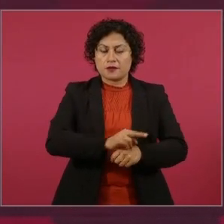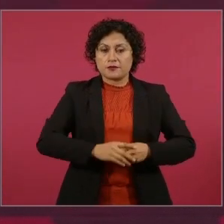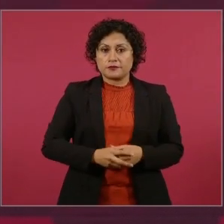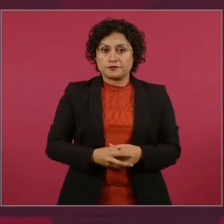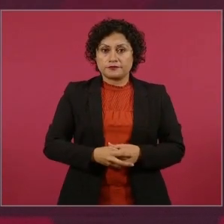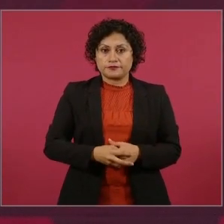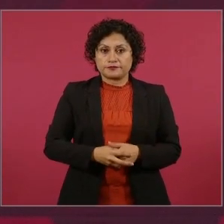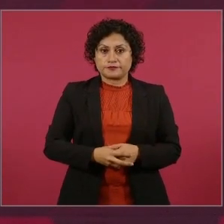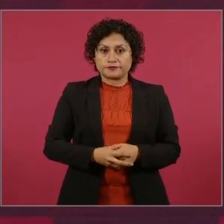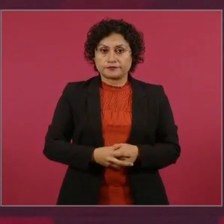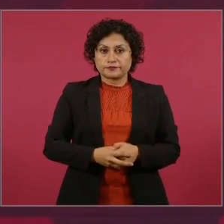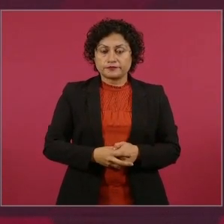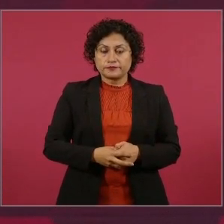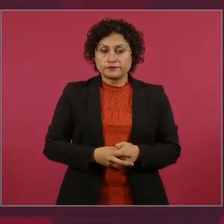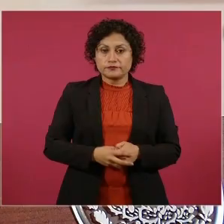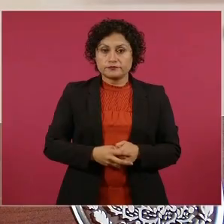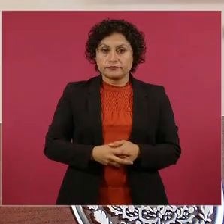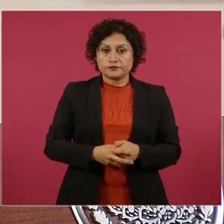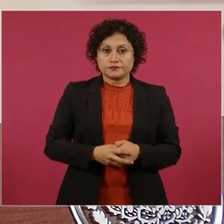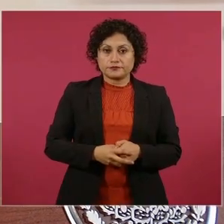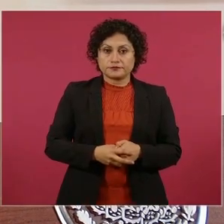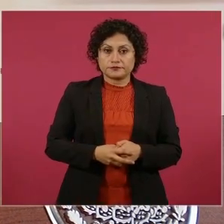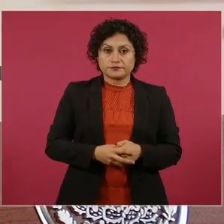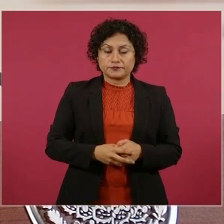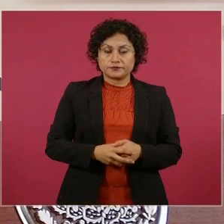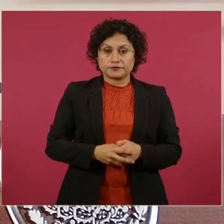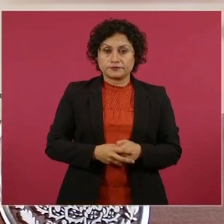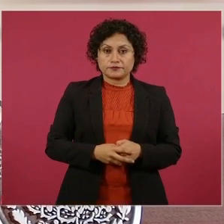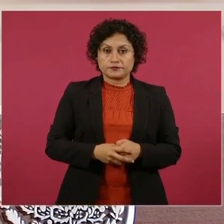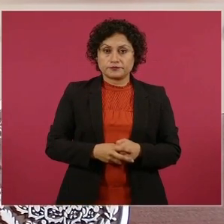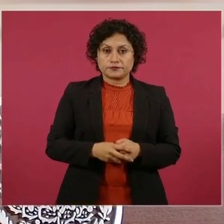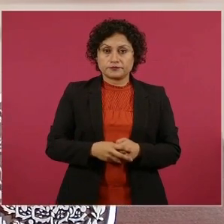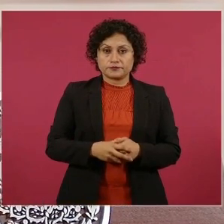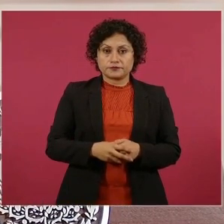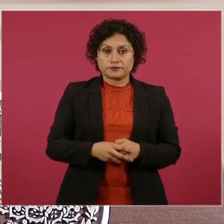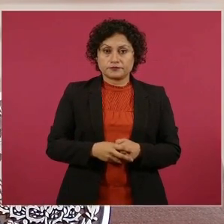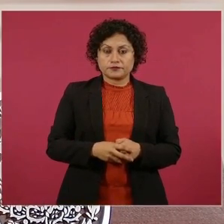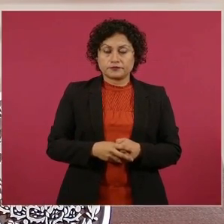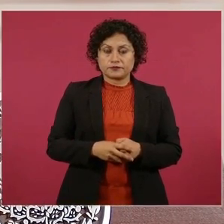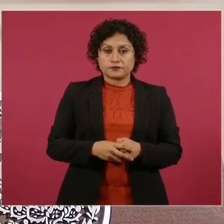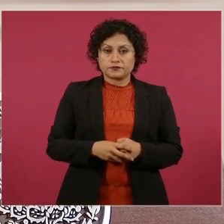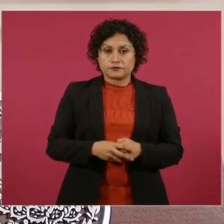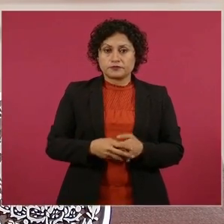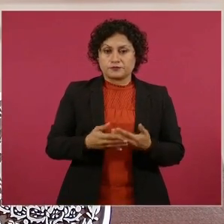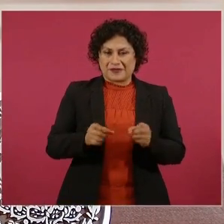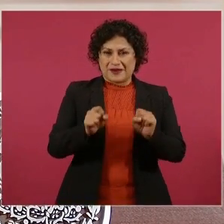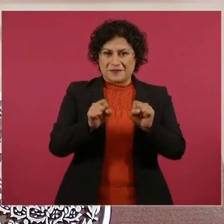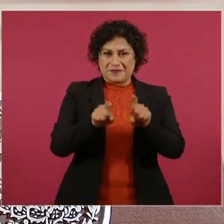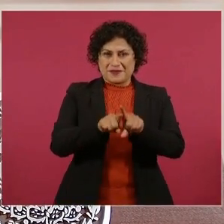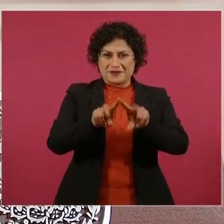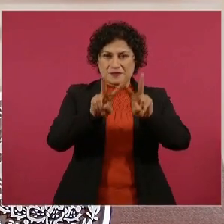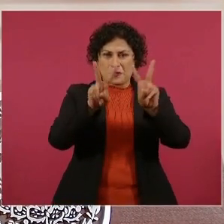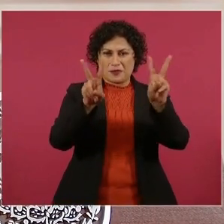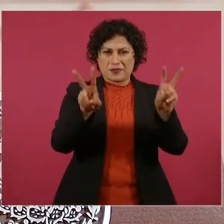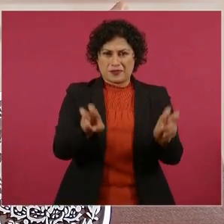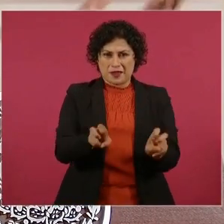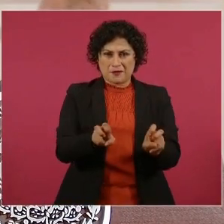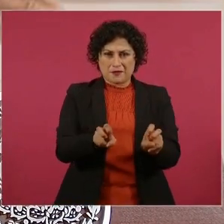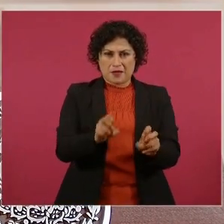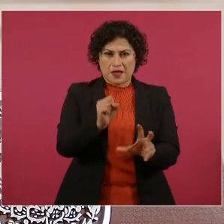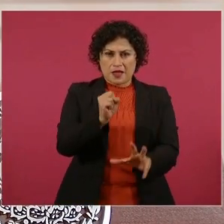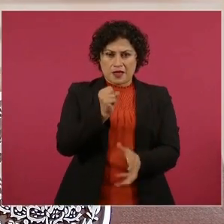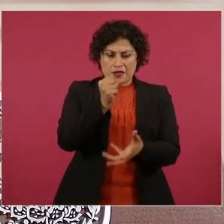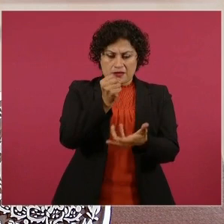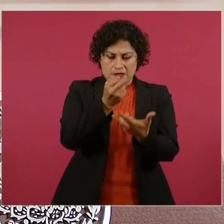guardia intervino en esto de los fideicomisos para que no